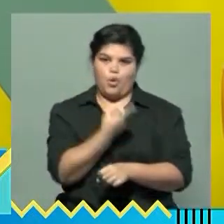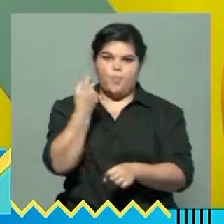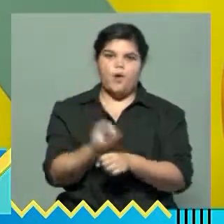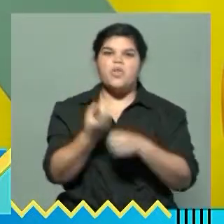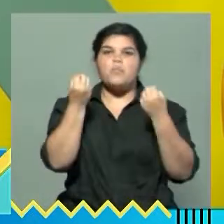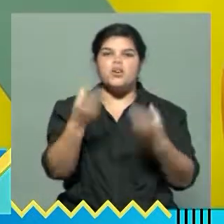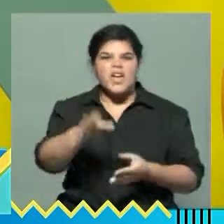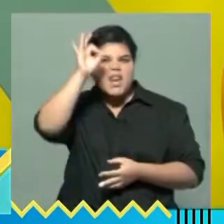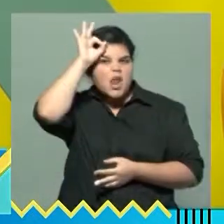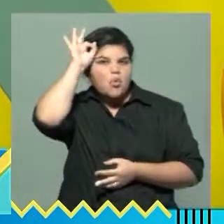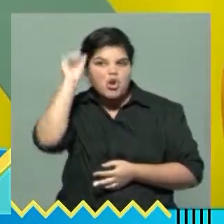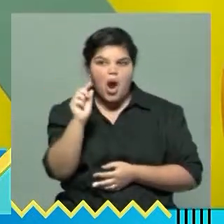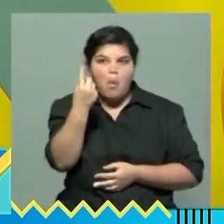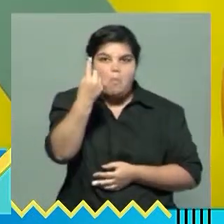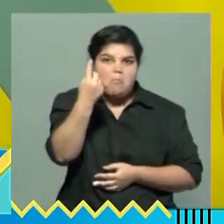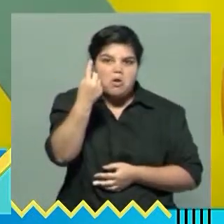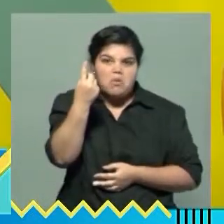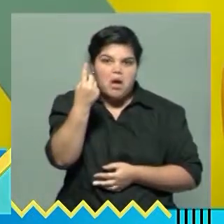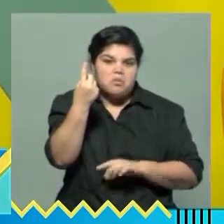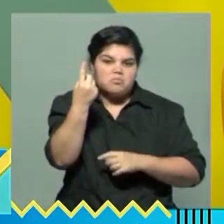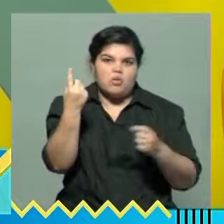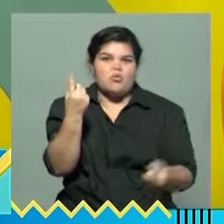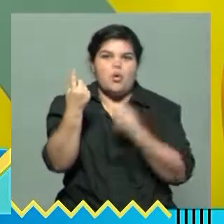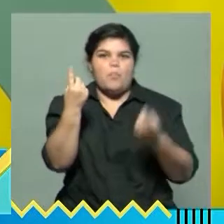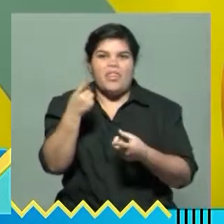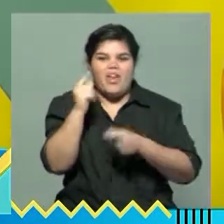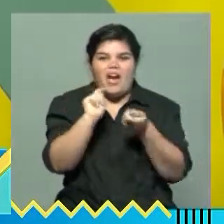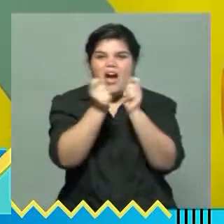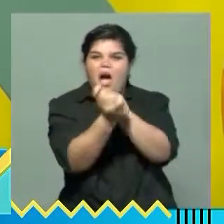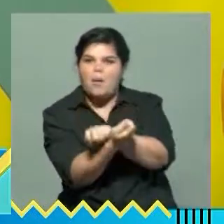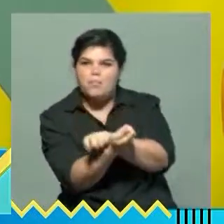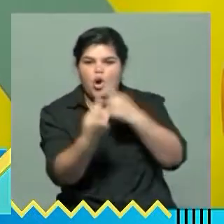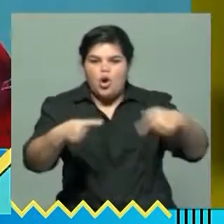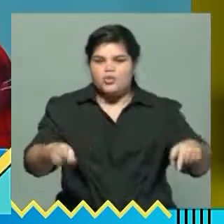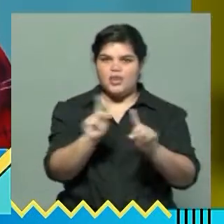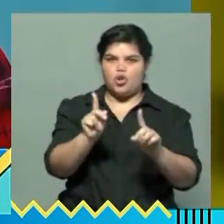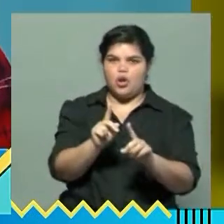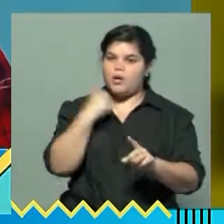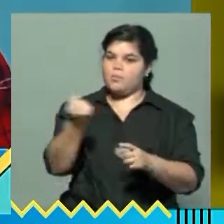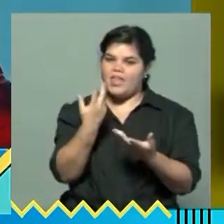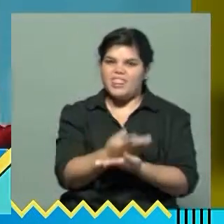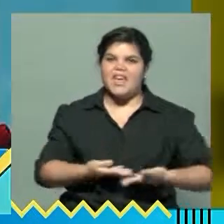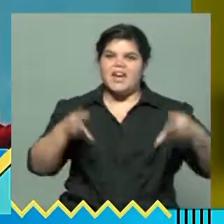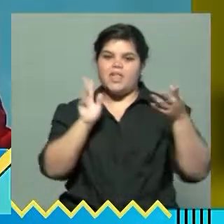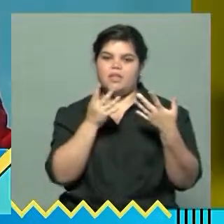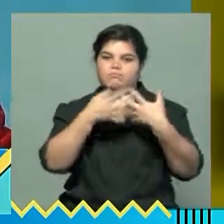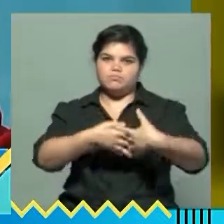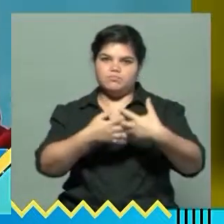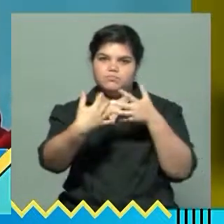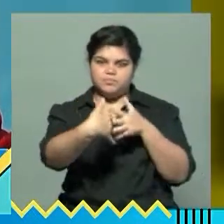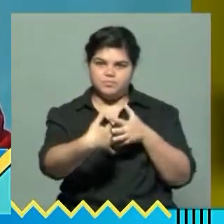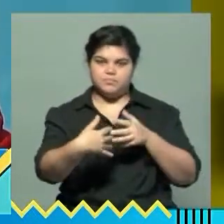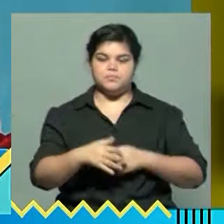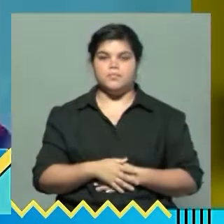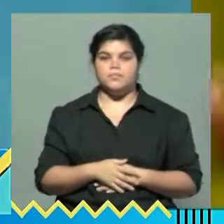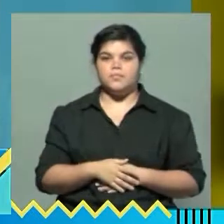hacer ningún cambio, es si es en red. Bien, ya nos metimos entonces en educación y vamos a